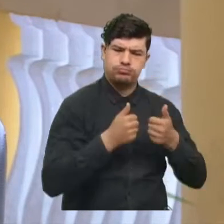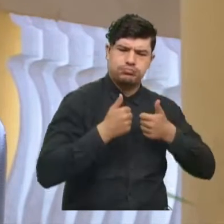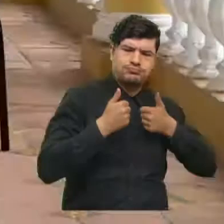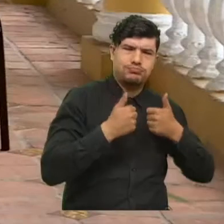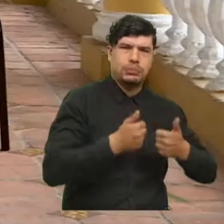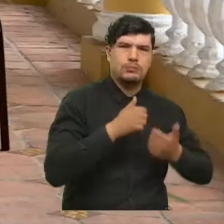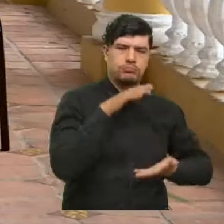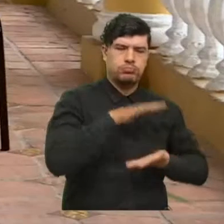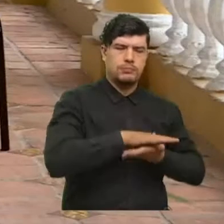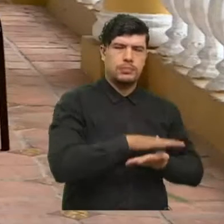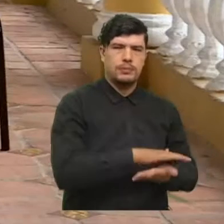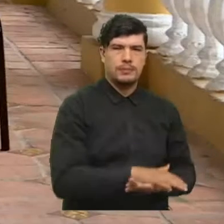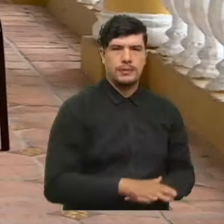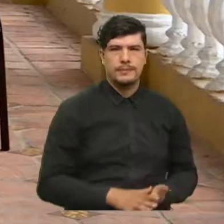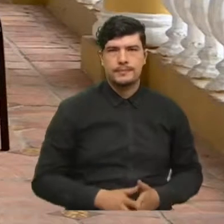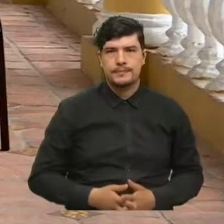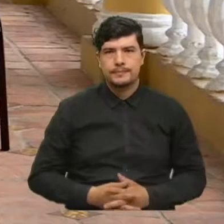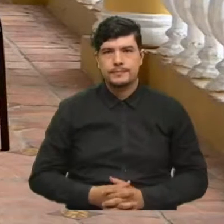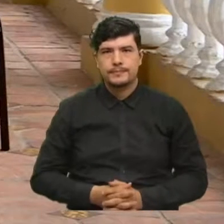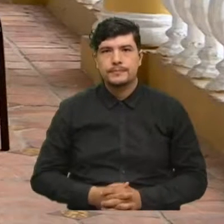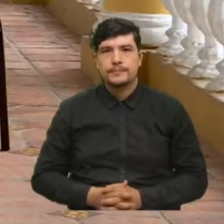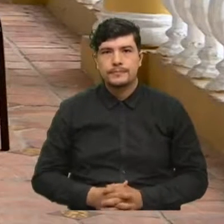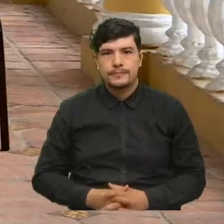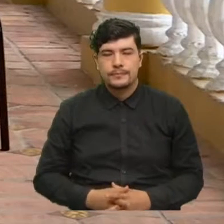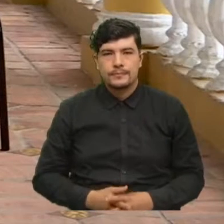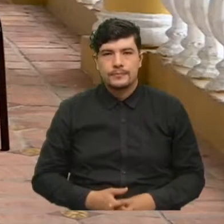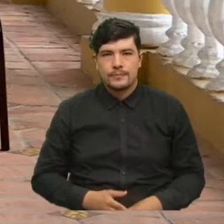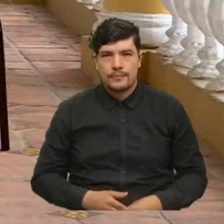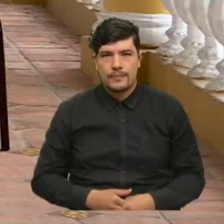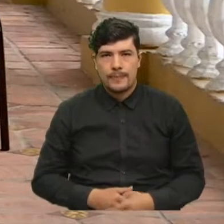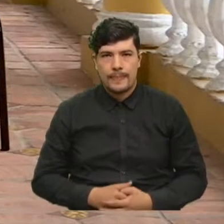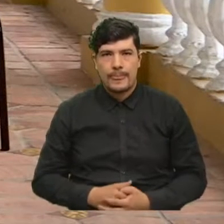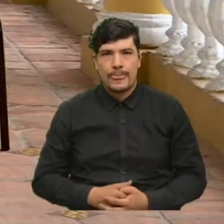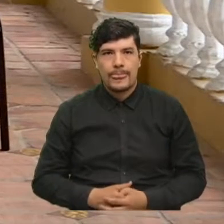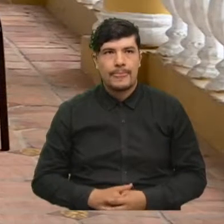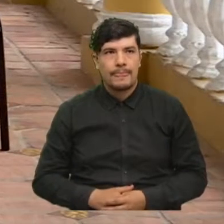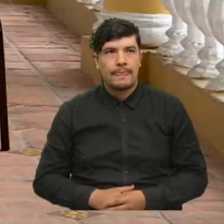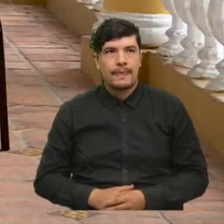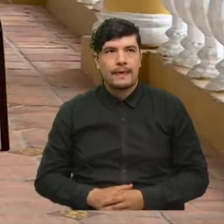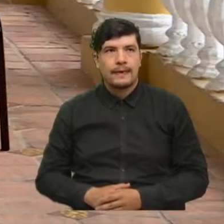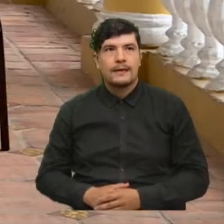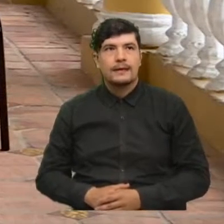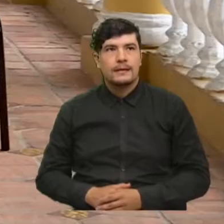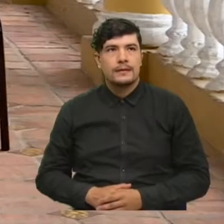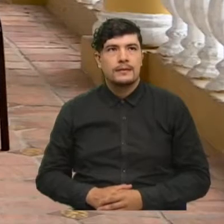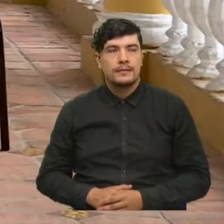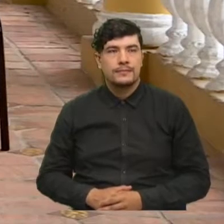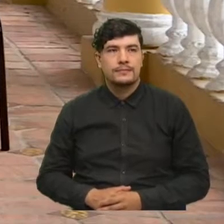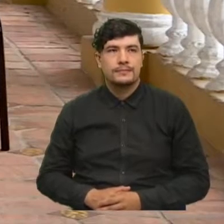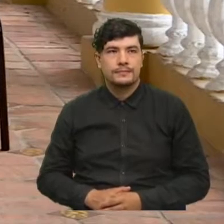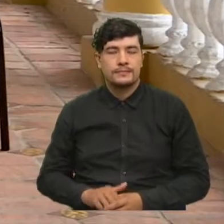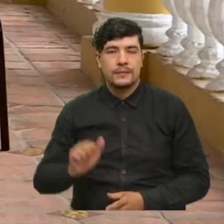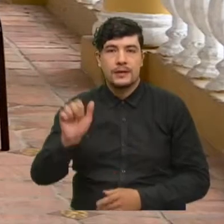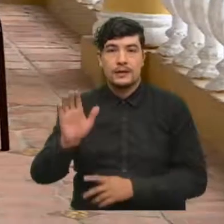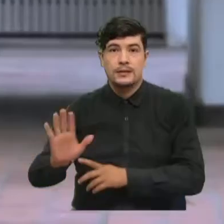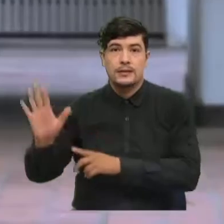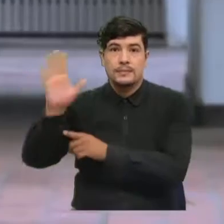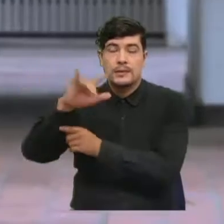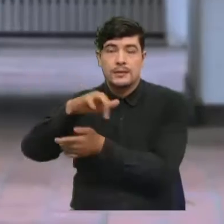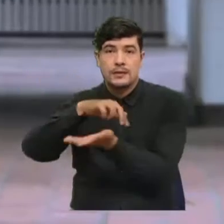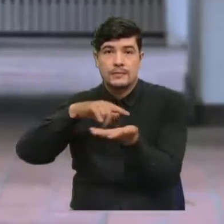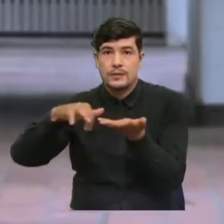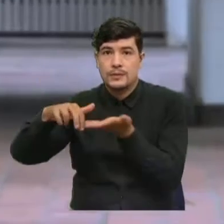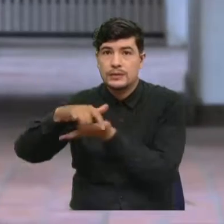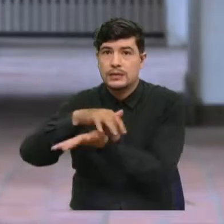rechazar y evitar cualquier situación de peligro y precisamente en todo este contexto que estamos viviendo por lo menos aquí en el departamento de santander pues